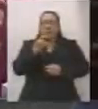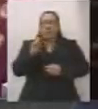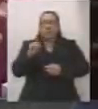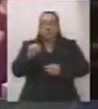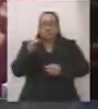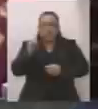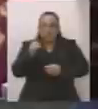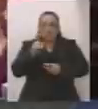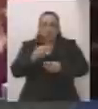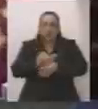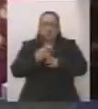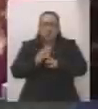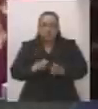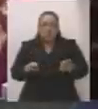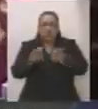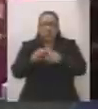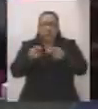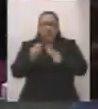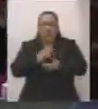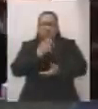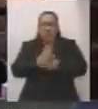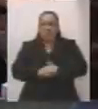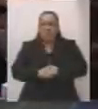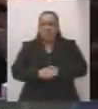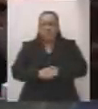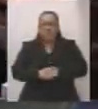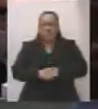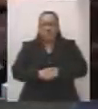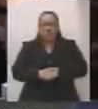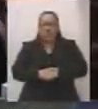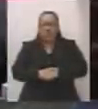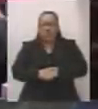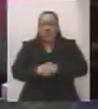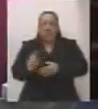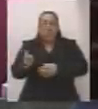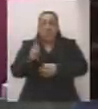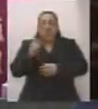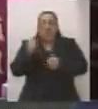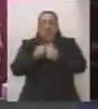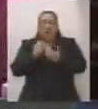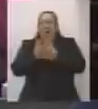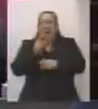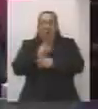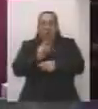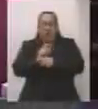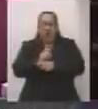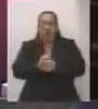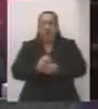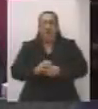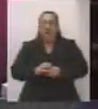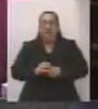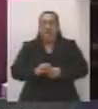una manera importante que se podría tratar ese problema es no solo a través de la educación, que